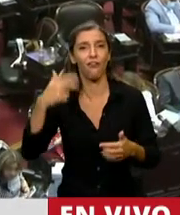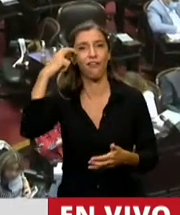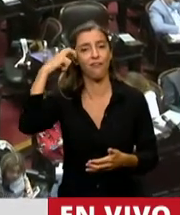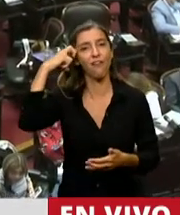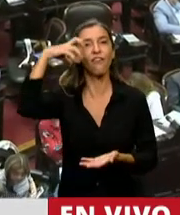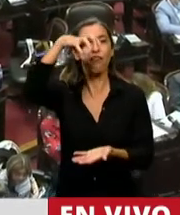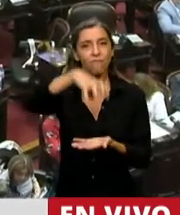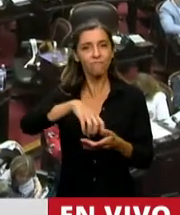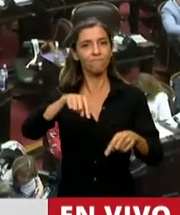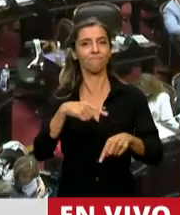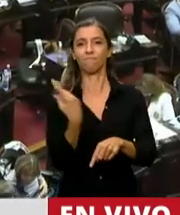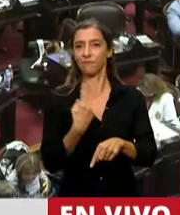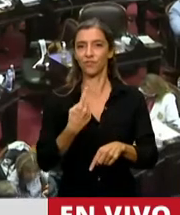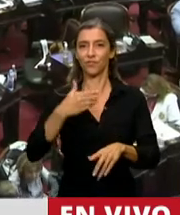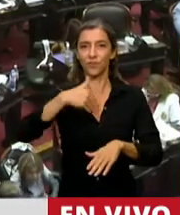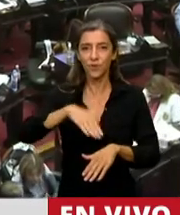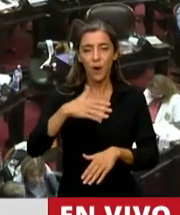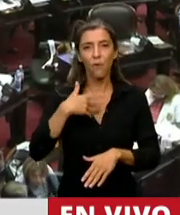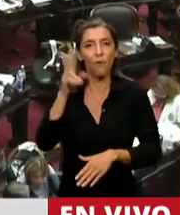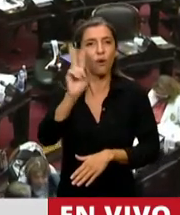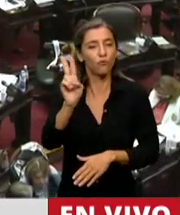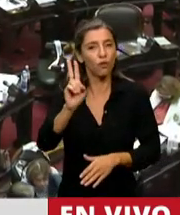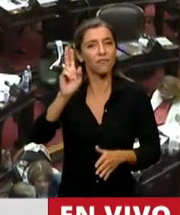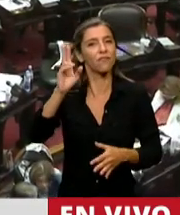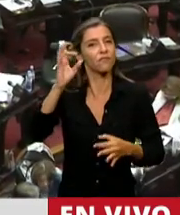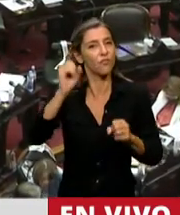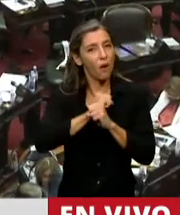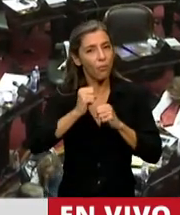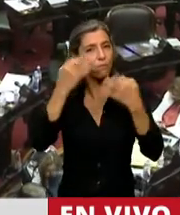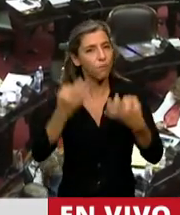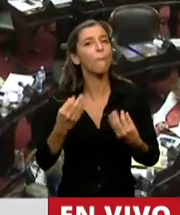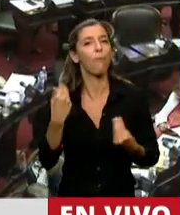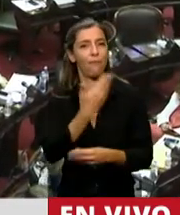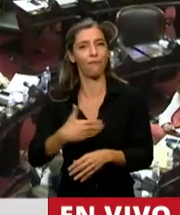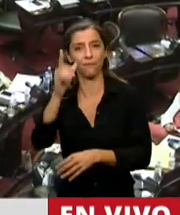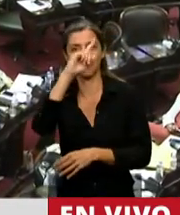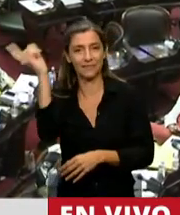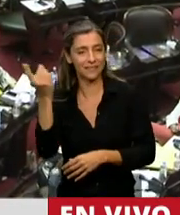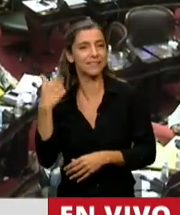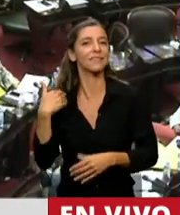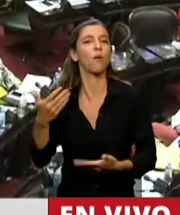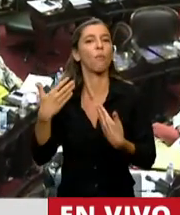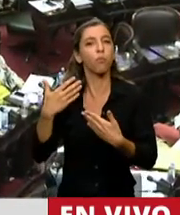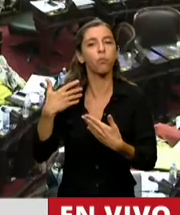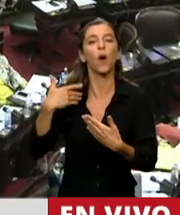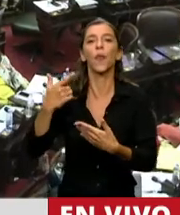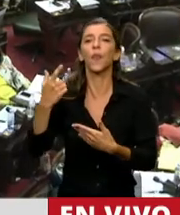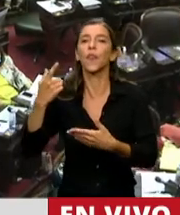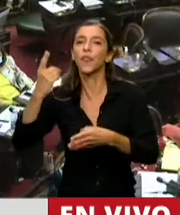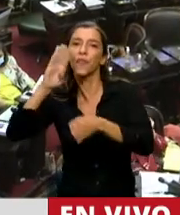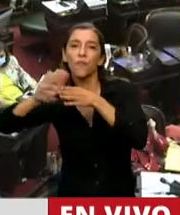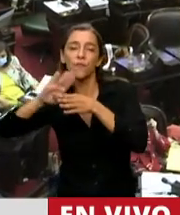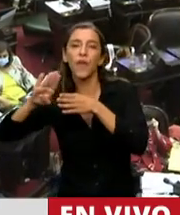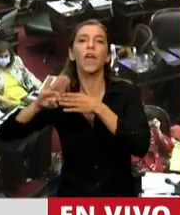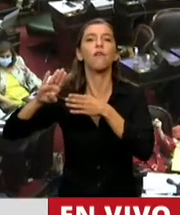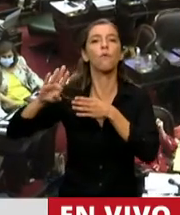disponer o va a autorizar para que el Estado Nacional pueda endeudarse